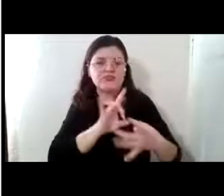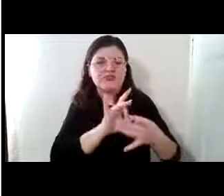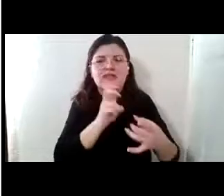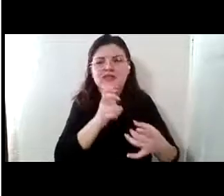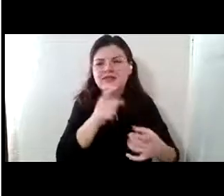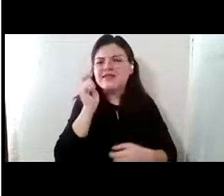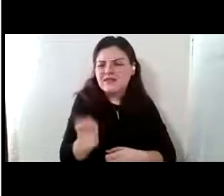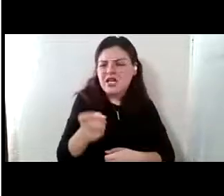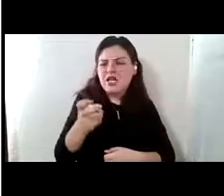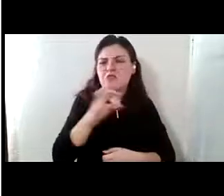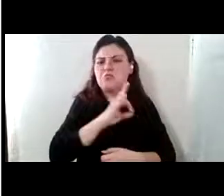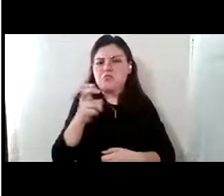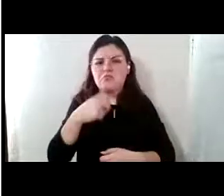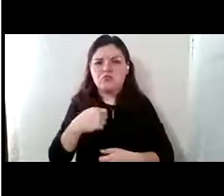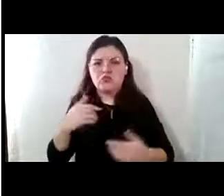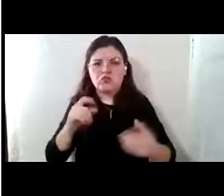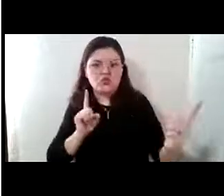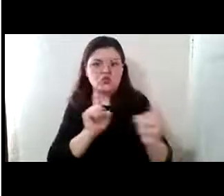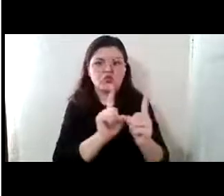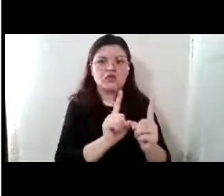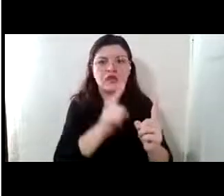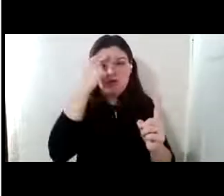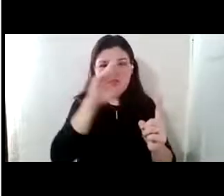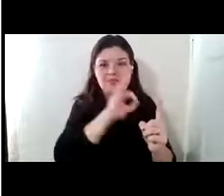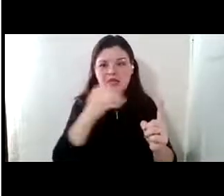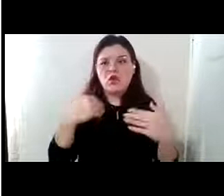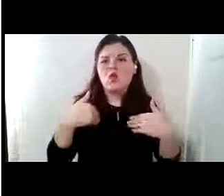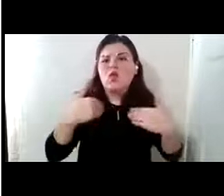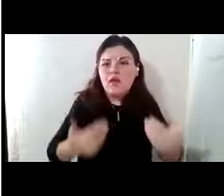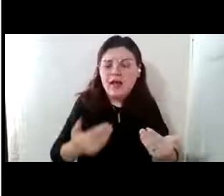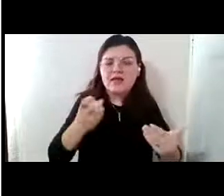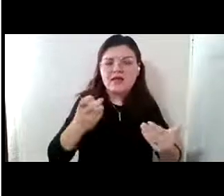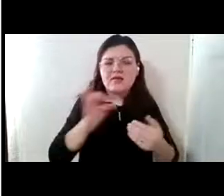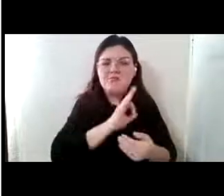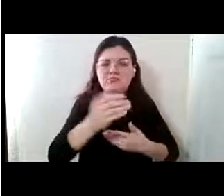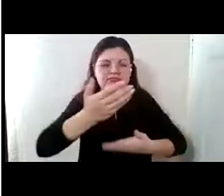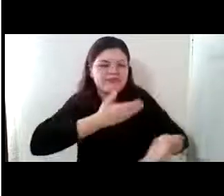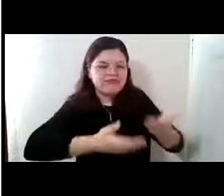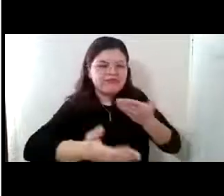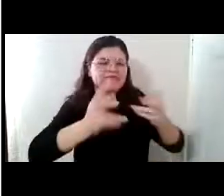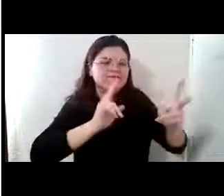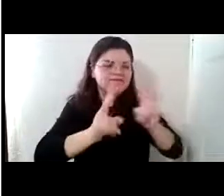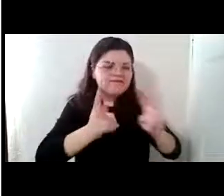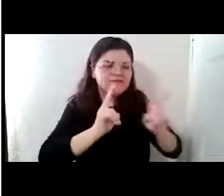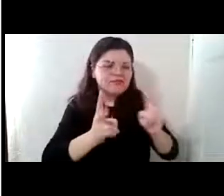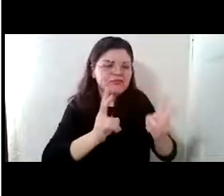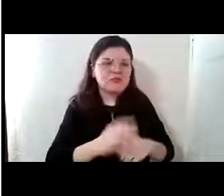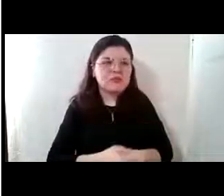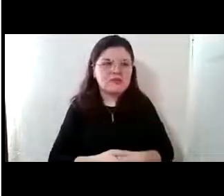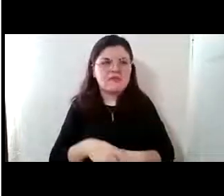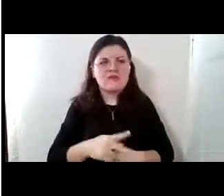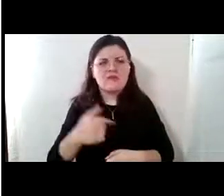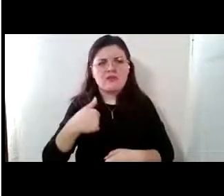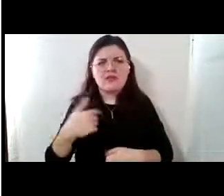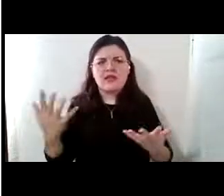cuando generamos lazos, podemos tener la confianza de compartir. Sí, entonces, ¿qué es lo que estamos haciendo? Pues a lo mejor